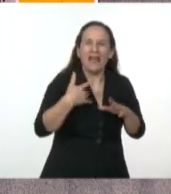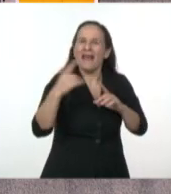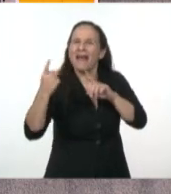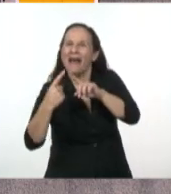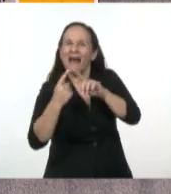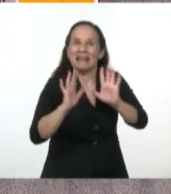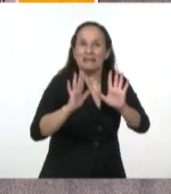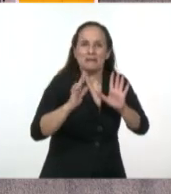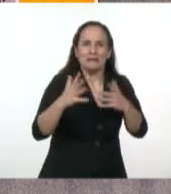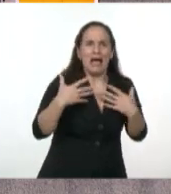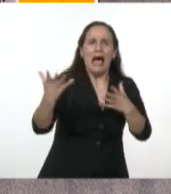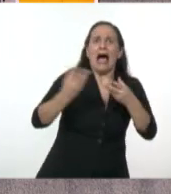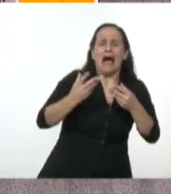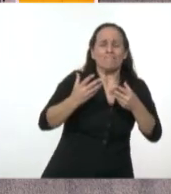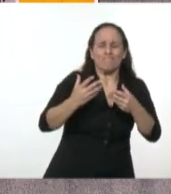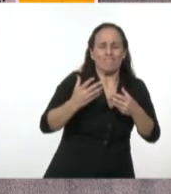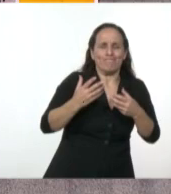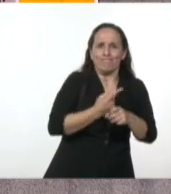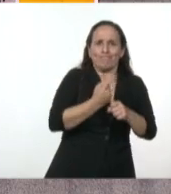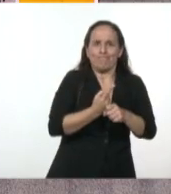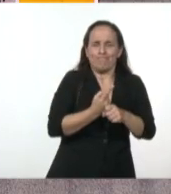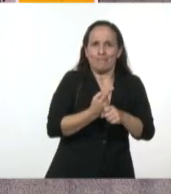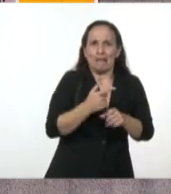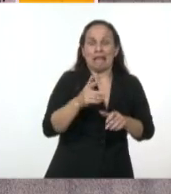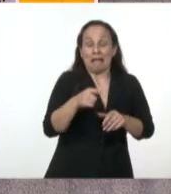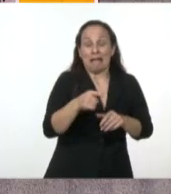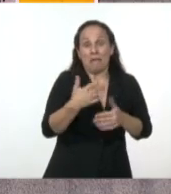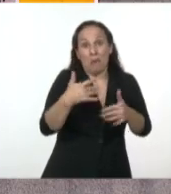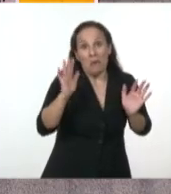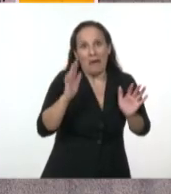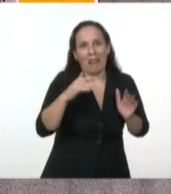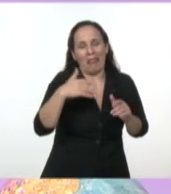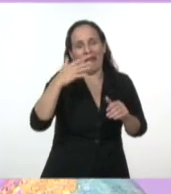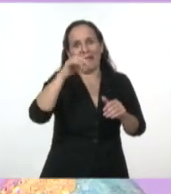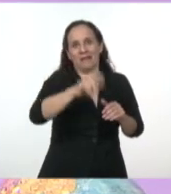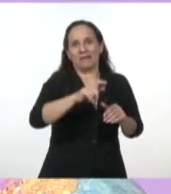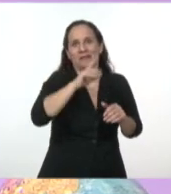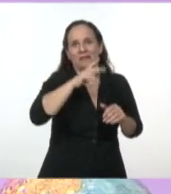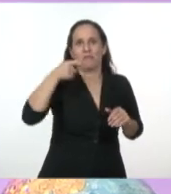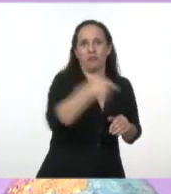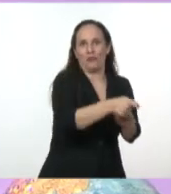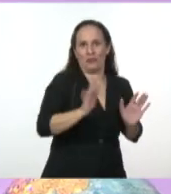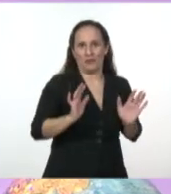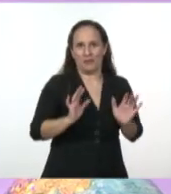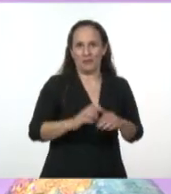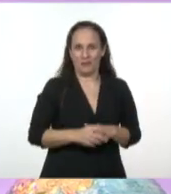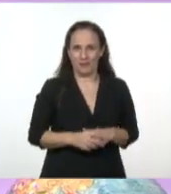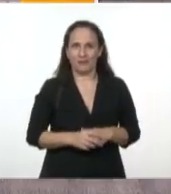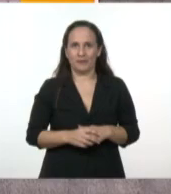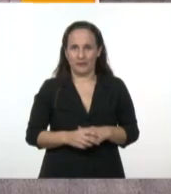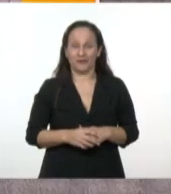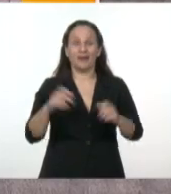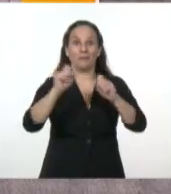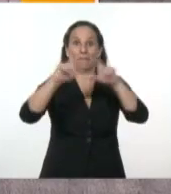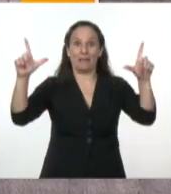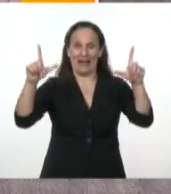ayuda, y esa es una de las razones que después pueden llegar a devenir en un femicidio. Claro, perfecto. Bueno, tenemos una placa. Claro, la